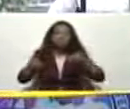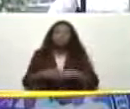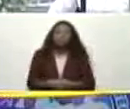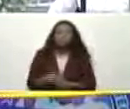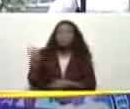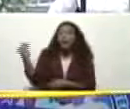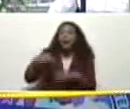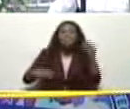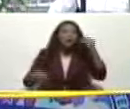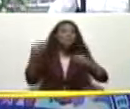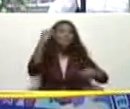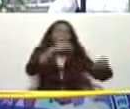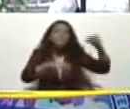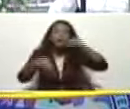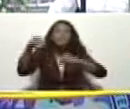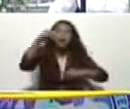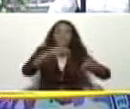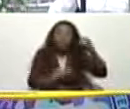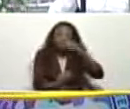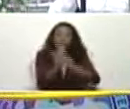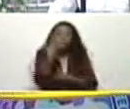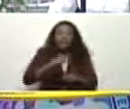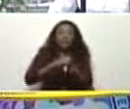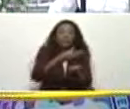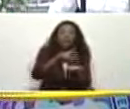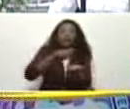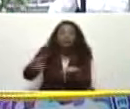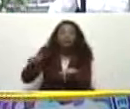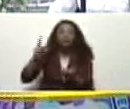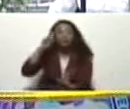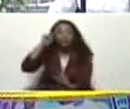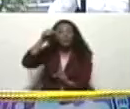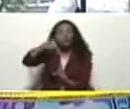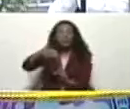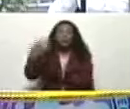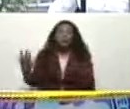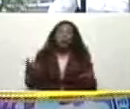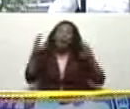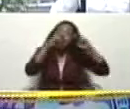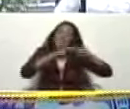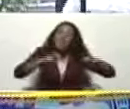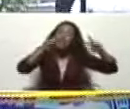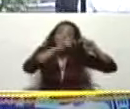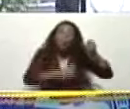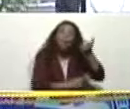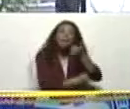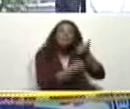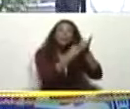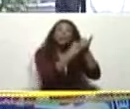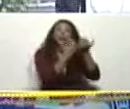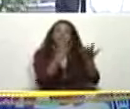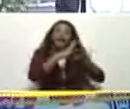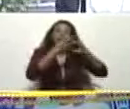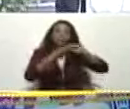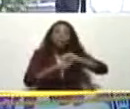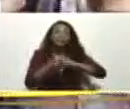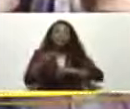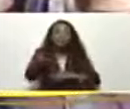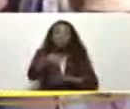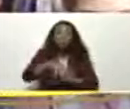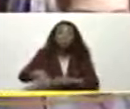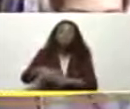generando cada vez más recursos en función de la investigación aplicada